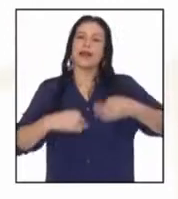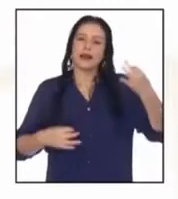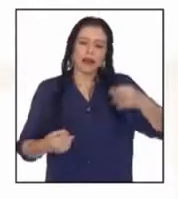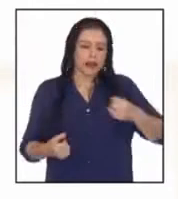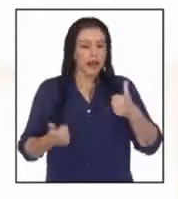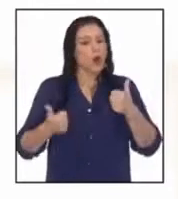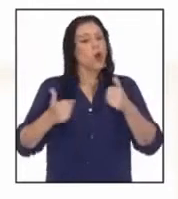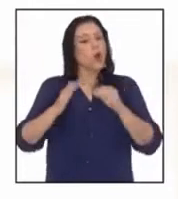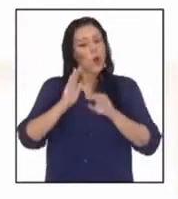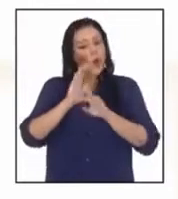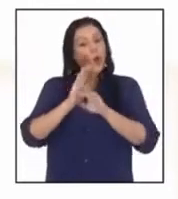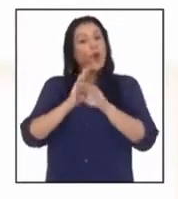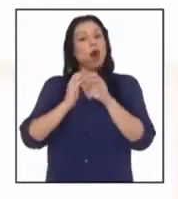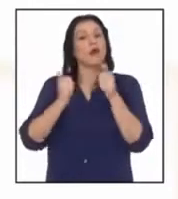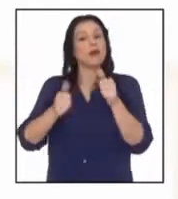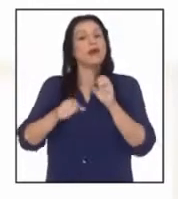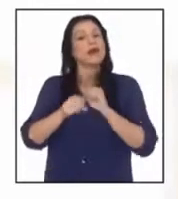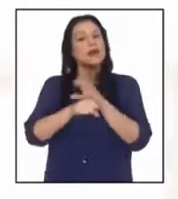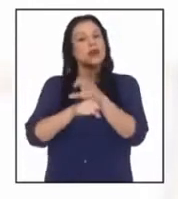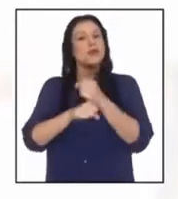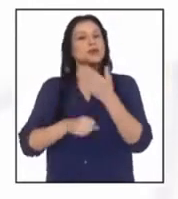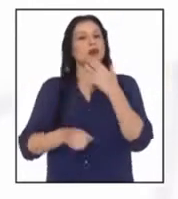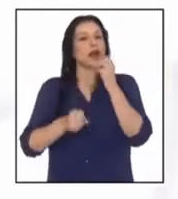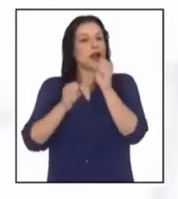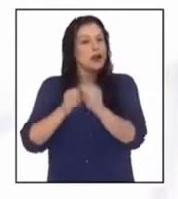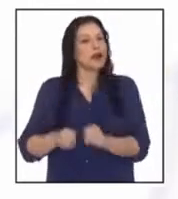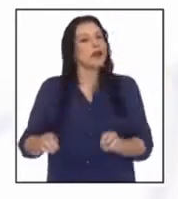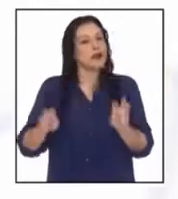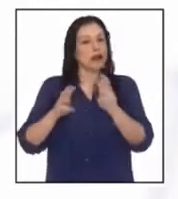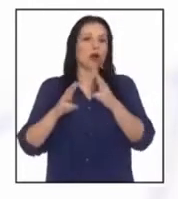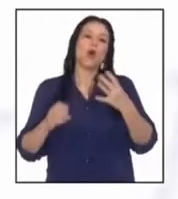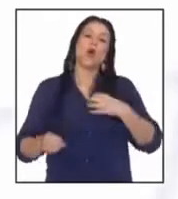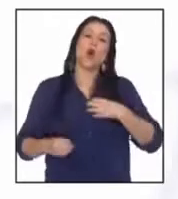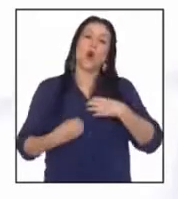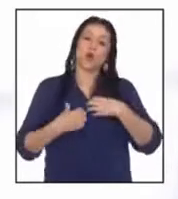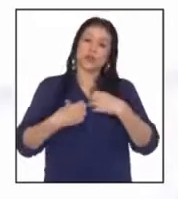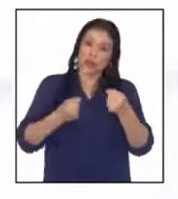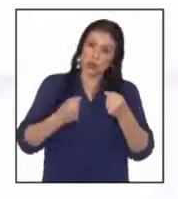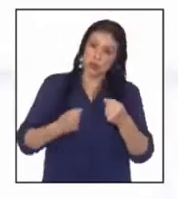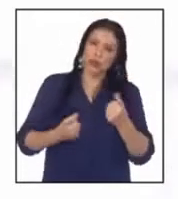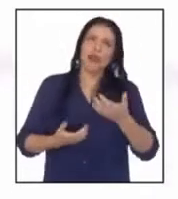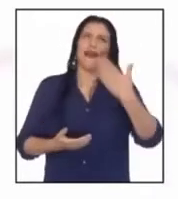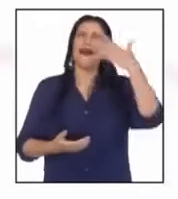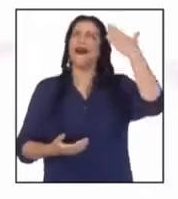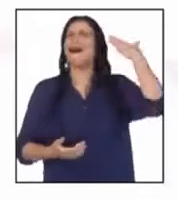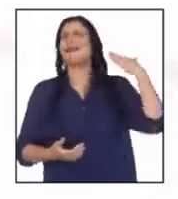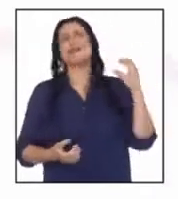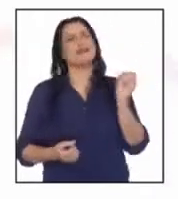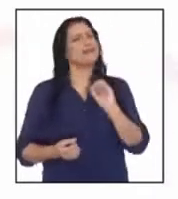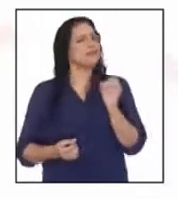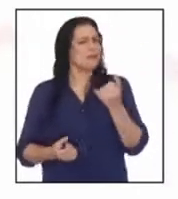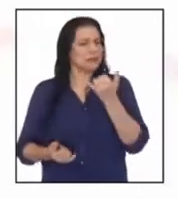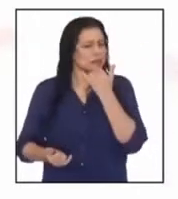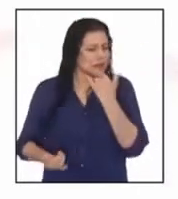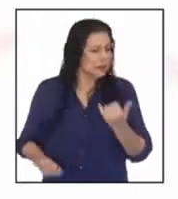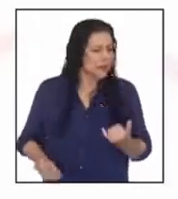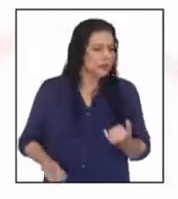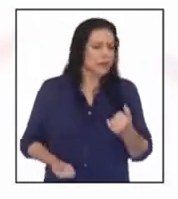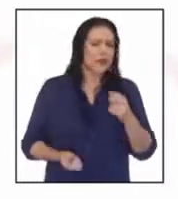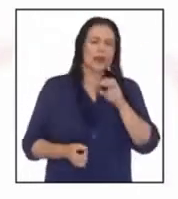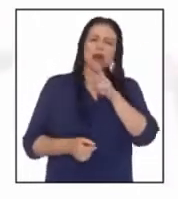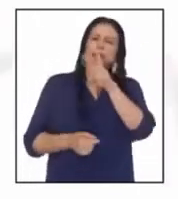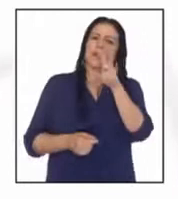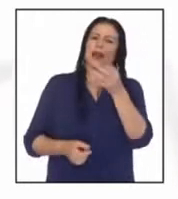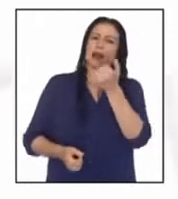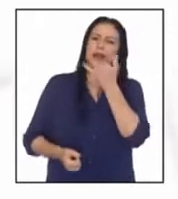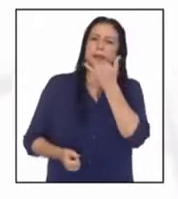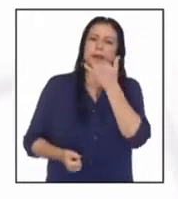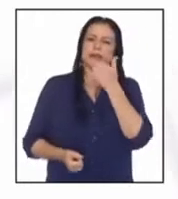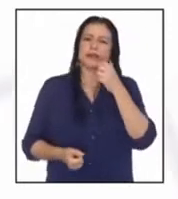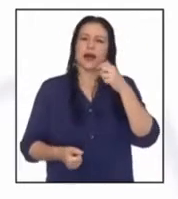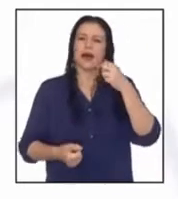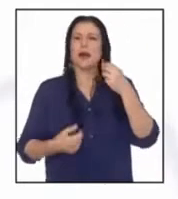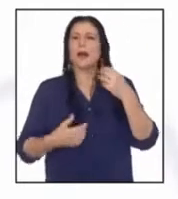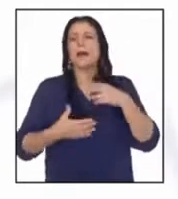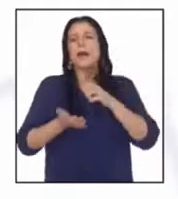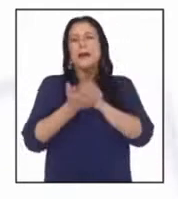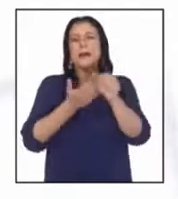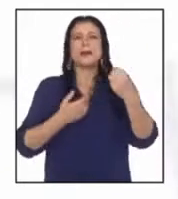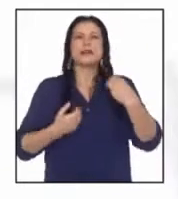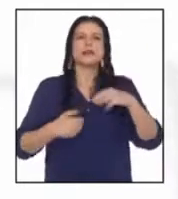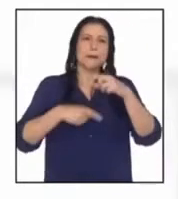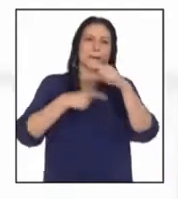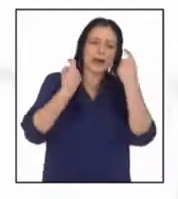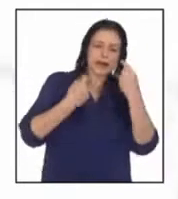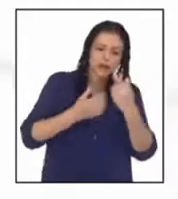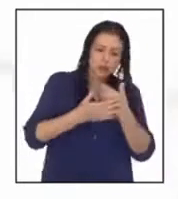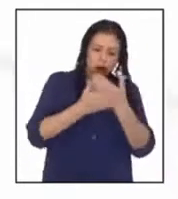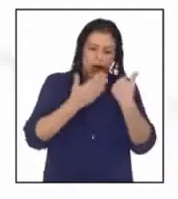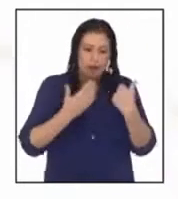los niveles que recomienda la Organización Mundial de la Salud, algo que no pasaba hace mucho. Observa lo que sucedió durante marzo, antes y después